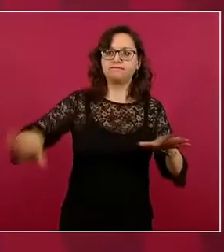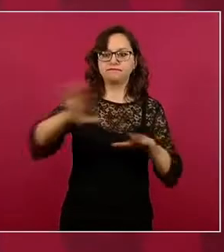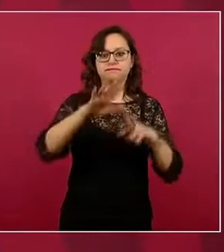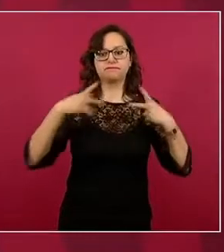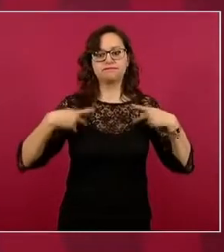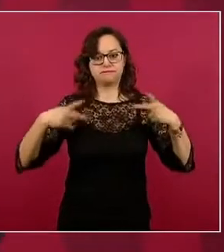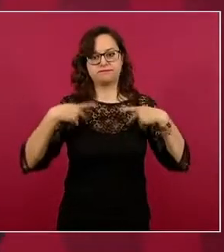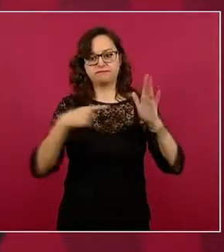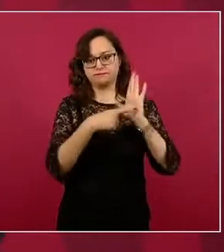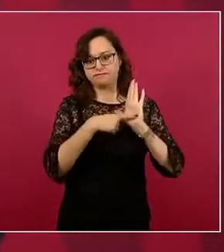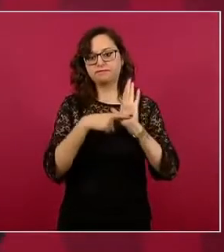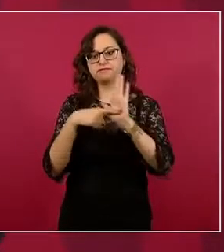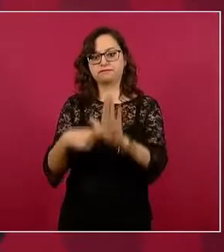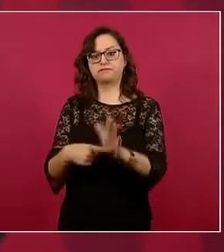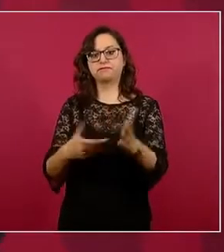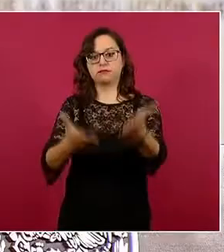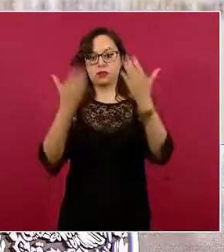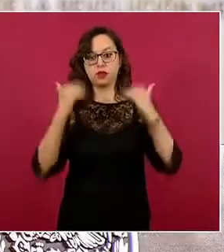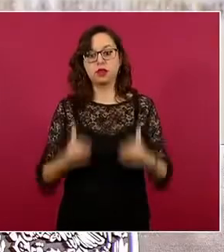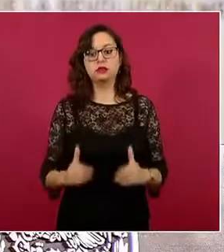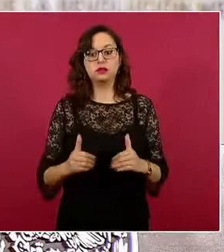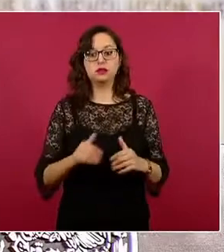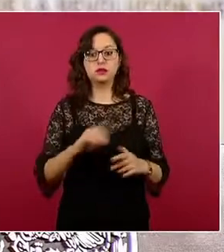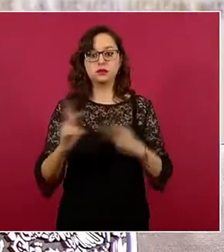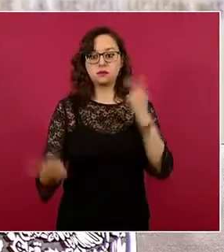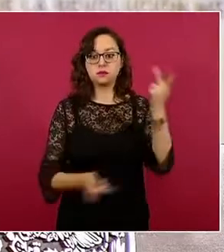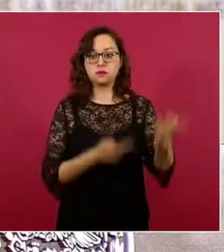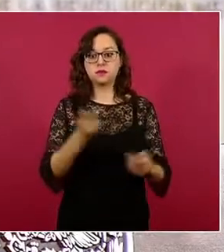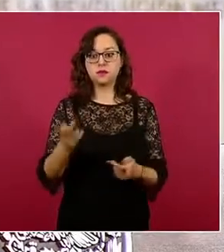vamos ahora a las preguntas.